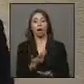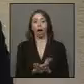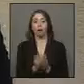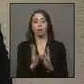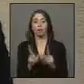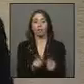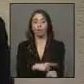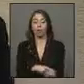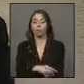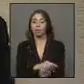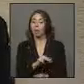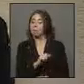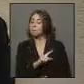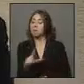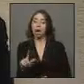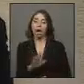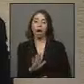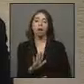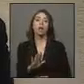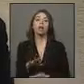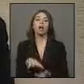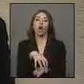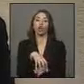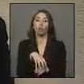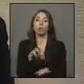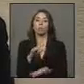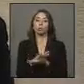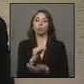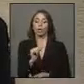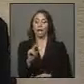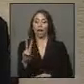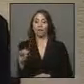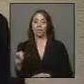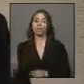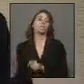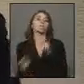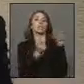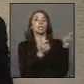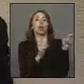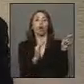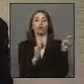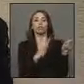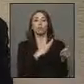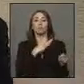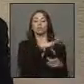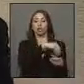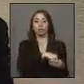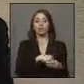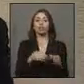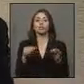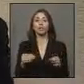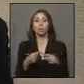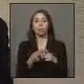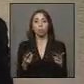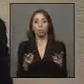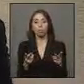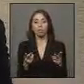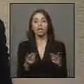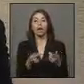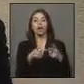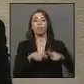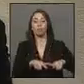una familia que la ha pasado muy mal en la comuna de Puchuncaví. Quiero que se pueda oficiar al Ministerio del Interior y Seguridad Pública y